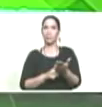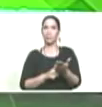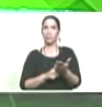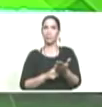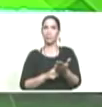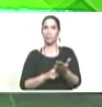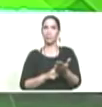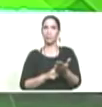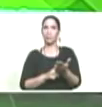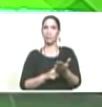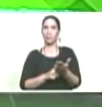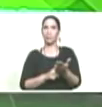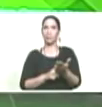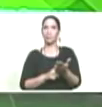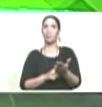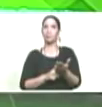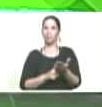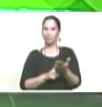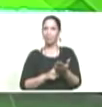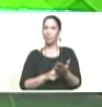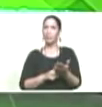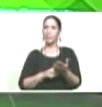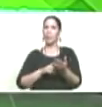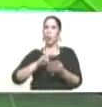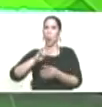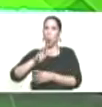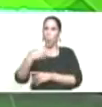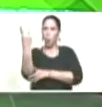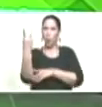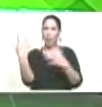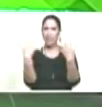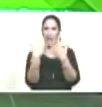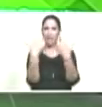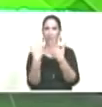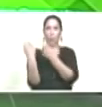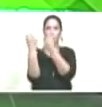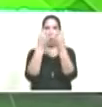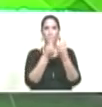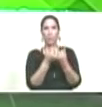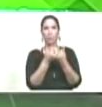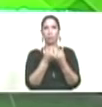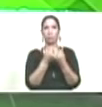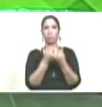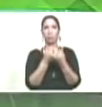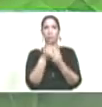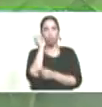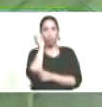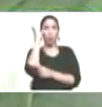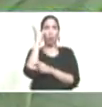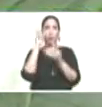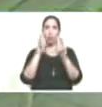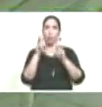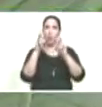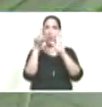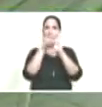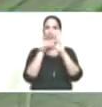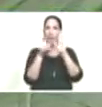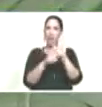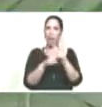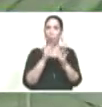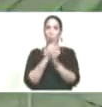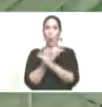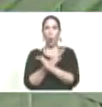para darle una voltereta completa a la guerra económica, para crear nuevas reglas de juego y un